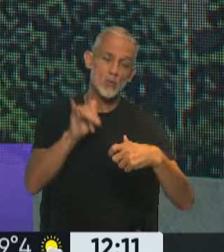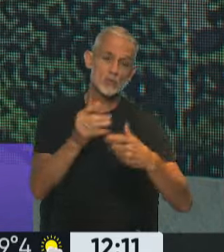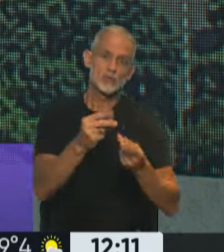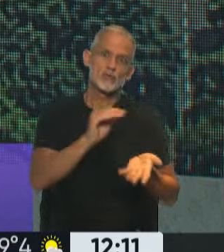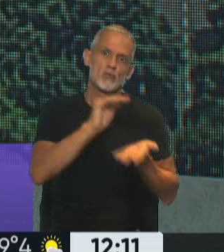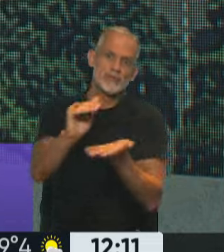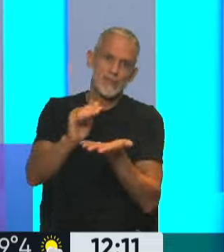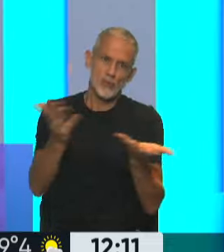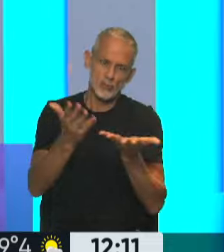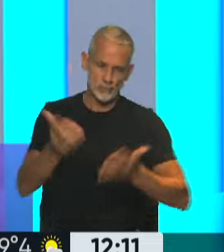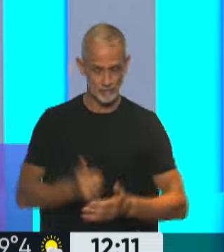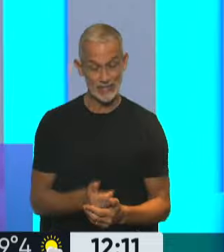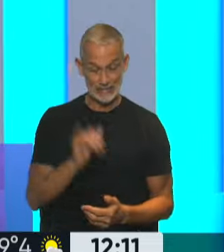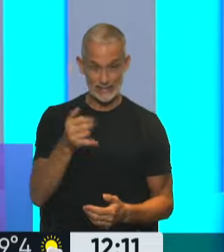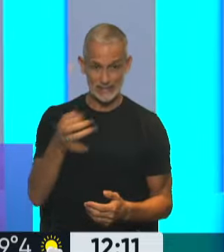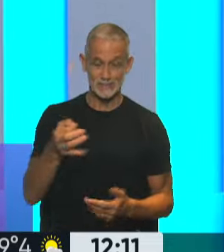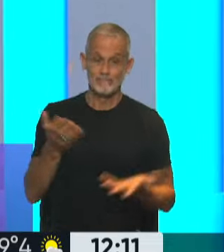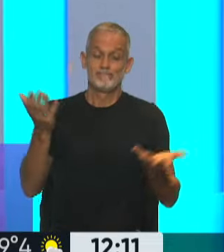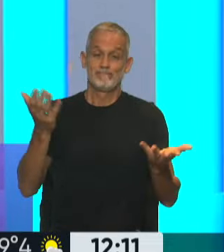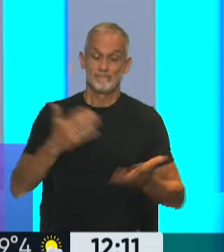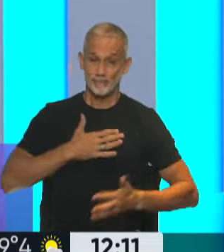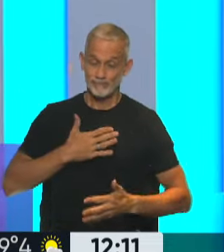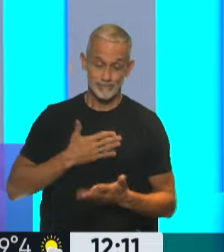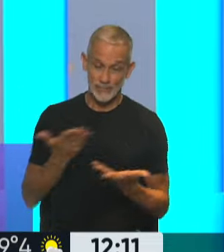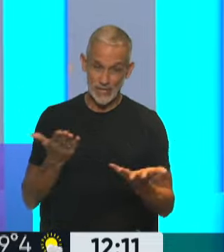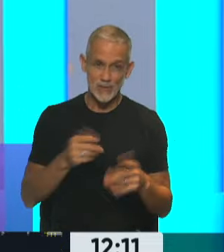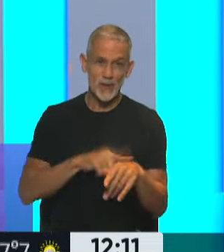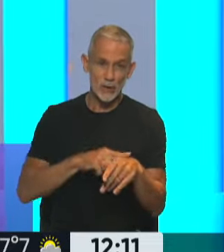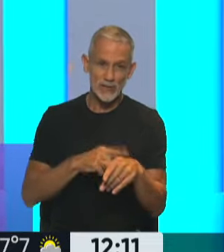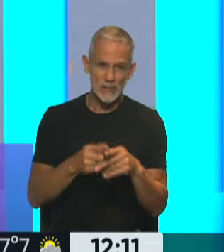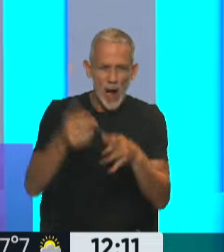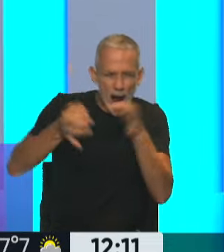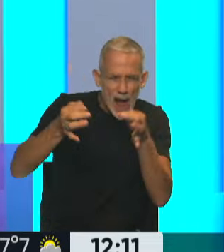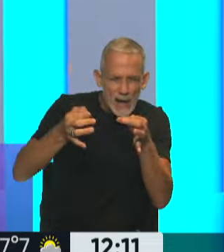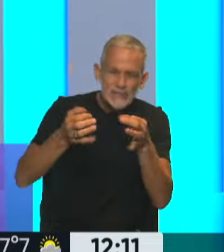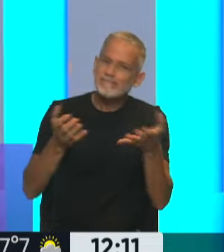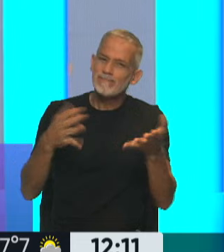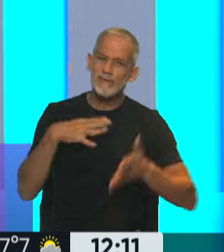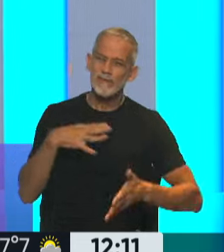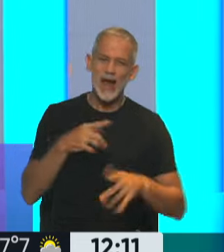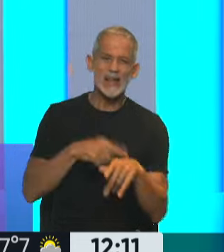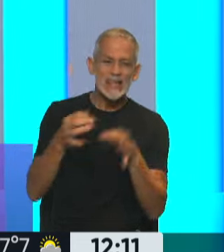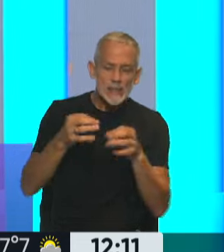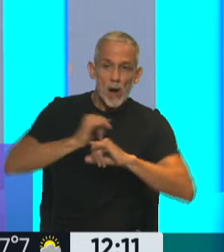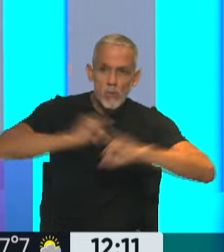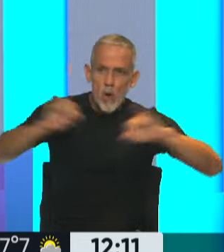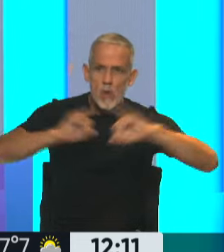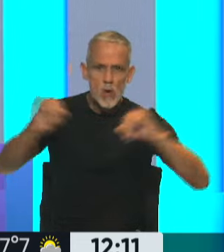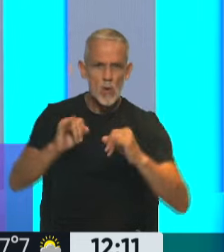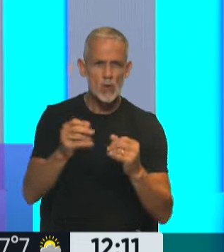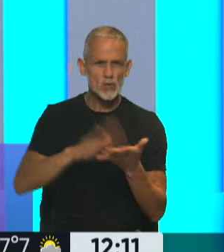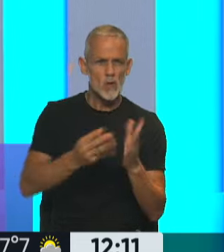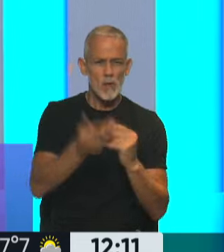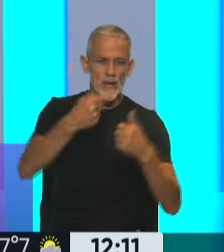subsidios. Así es. Bueno, lamentablemente no tuvimos tiempo de analizar bien Sí. los anuncios, pero